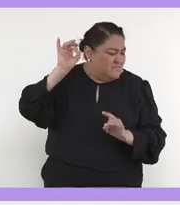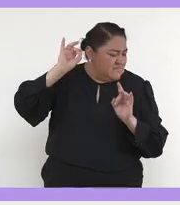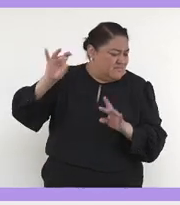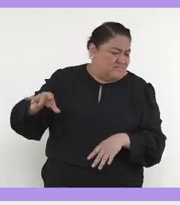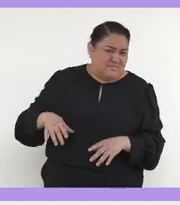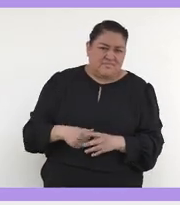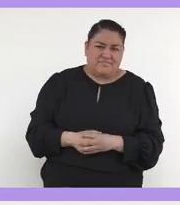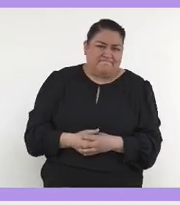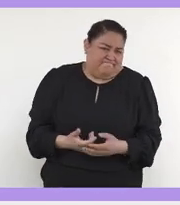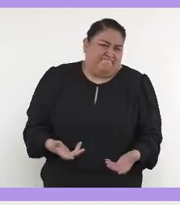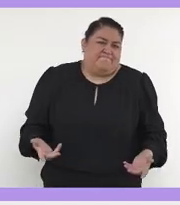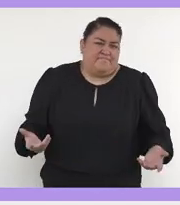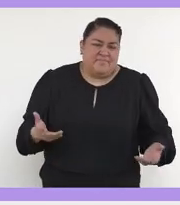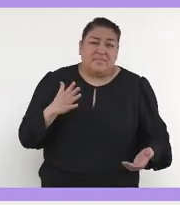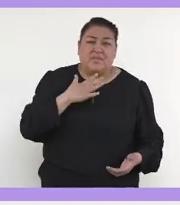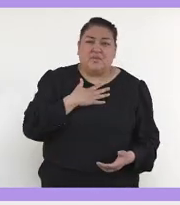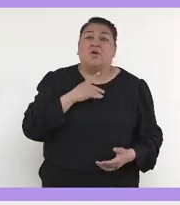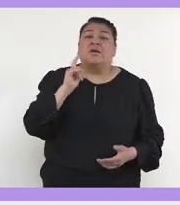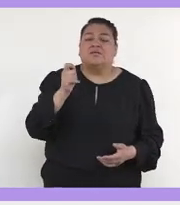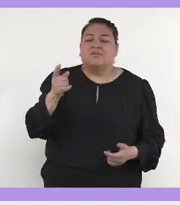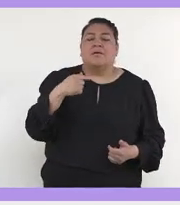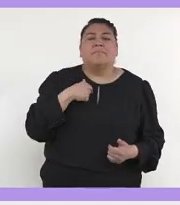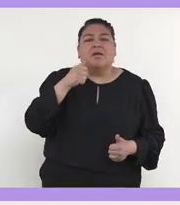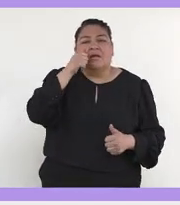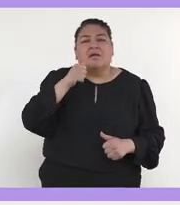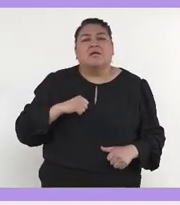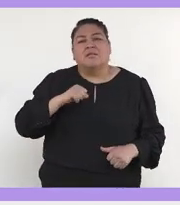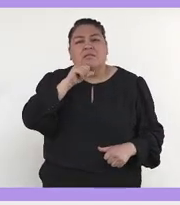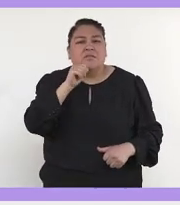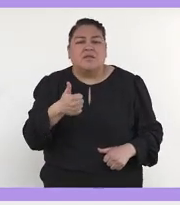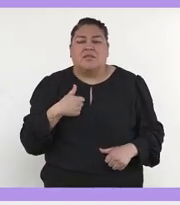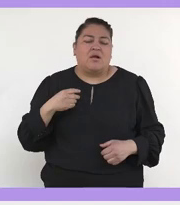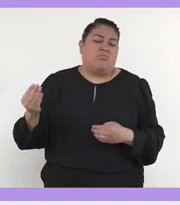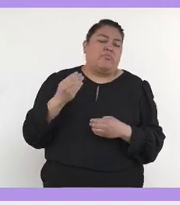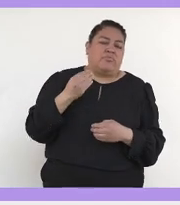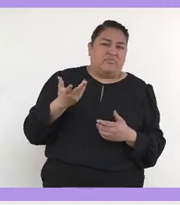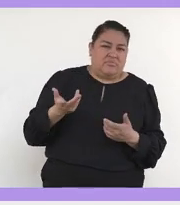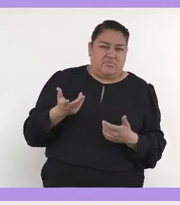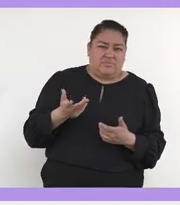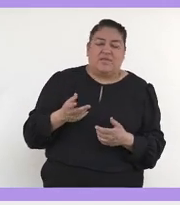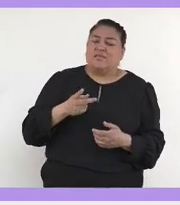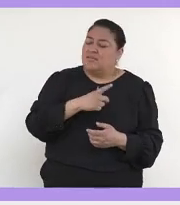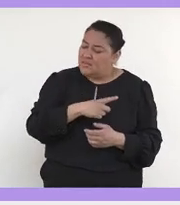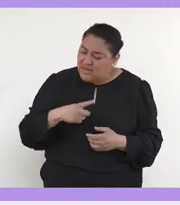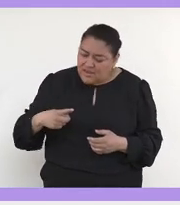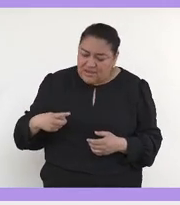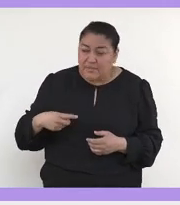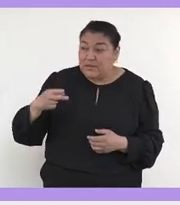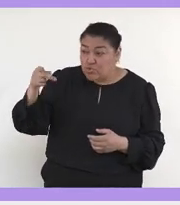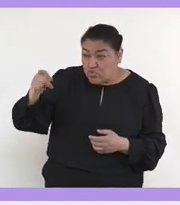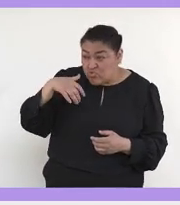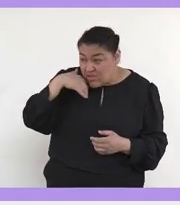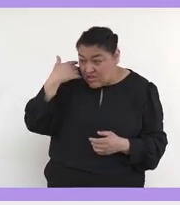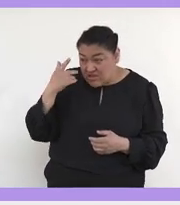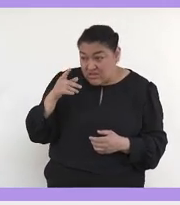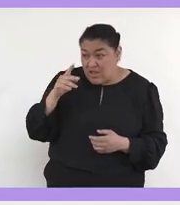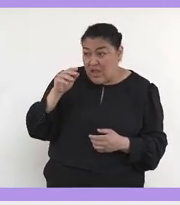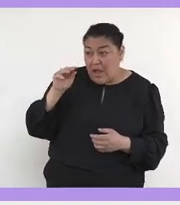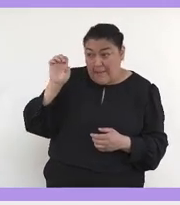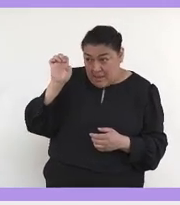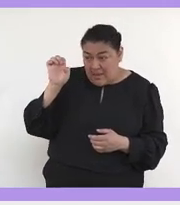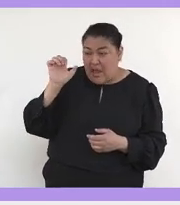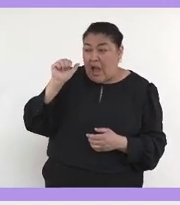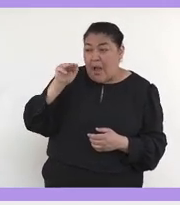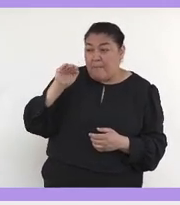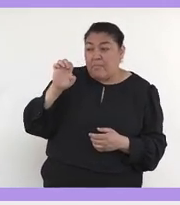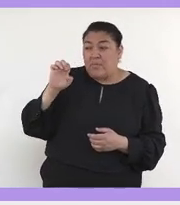contestar o sea ya porque lo que único que me estás demostrando es que no te importa que básicamente me estás faltando al respeto y no te importa hay